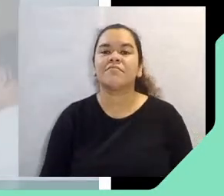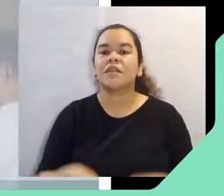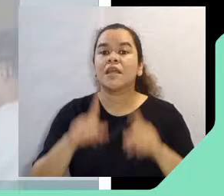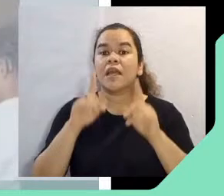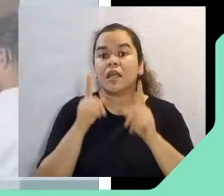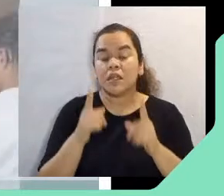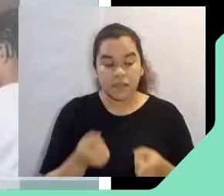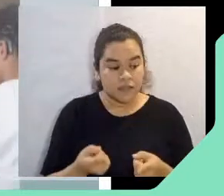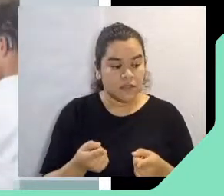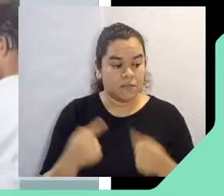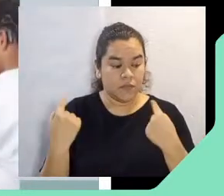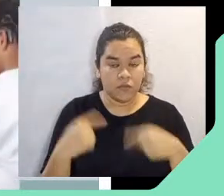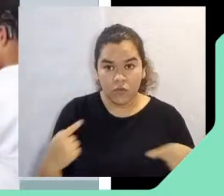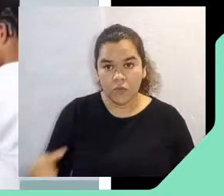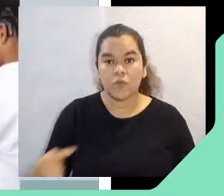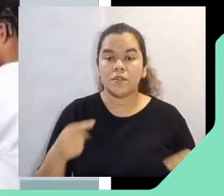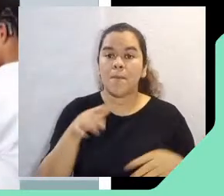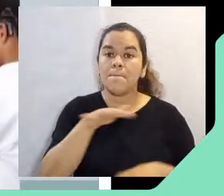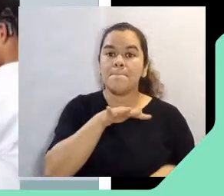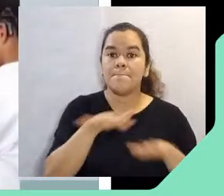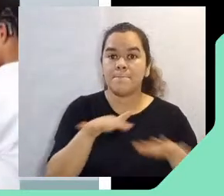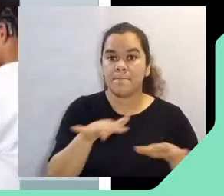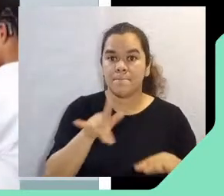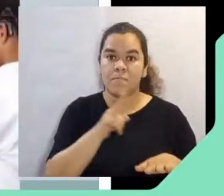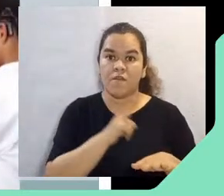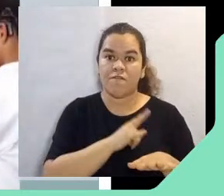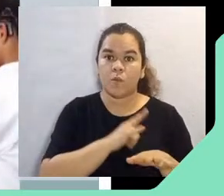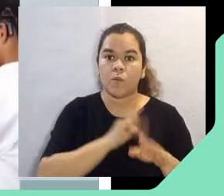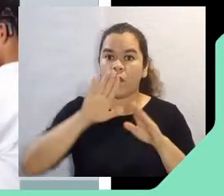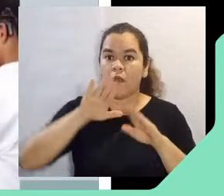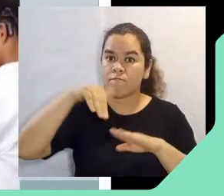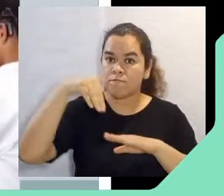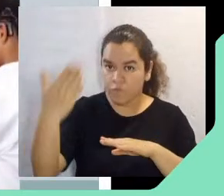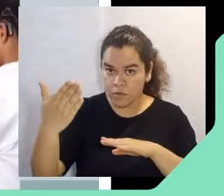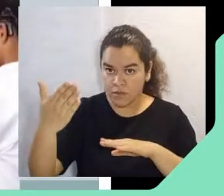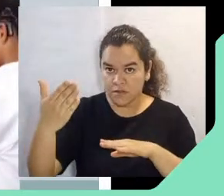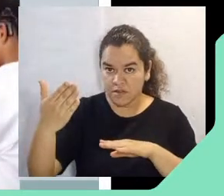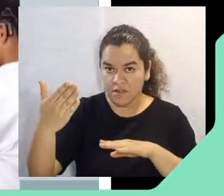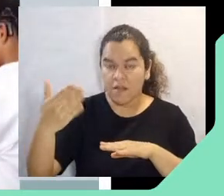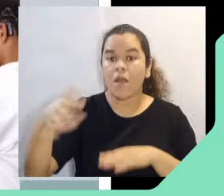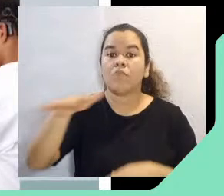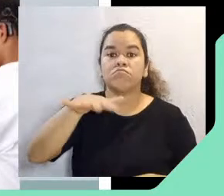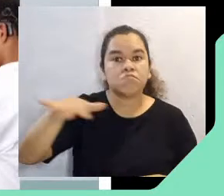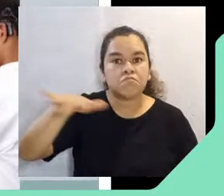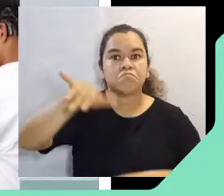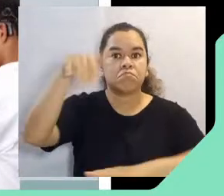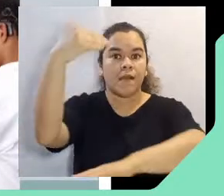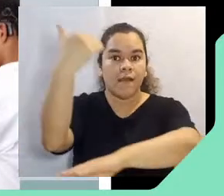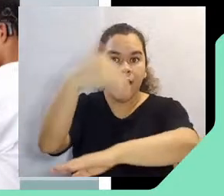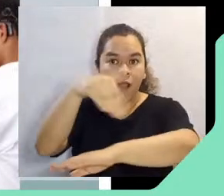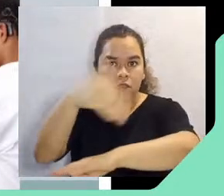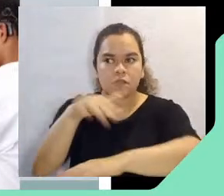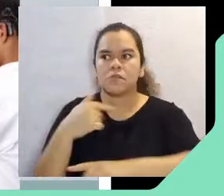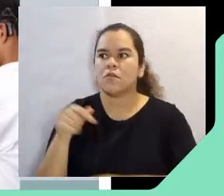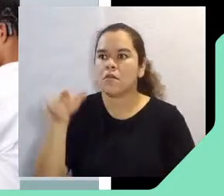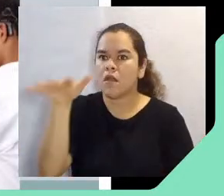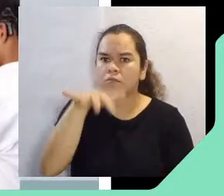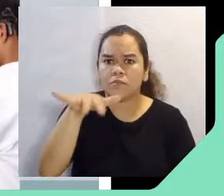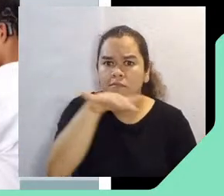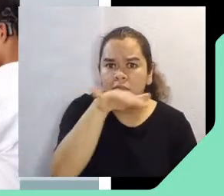son extracurriculares, es decir, actividades de extensión. La facultad sale a la calle, sale a las comunidades